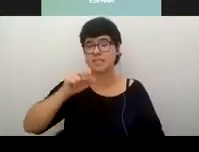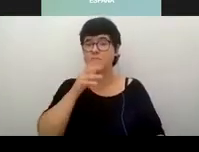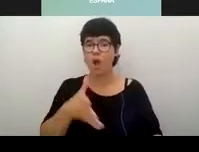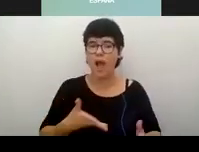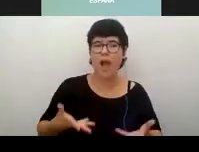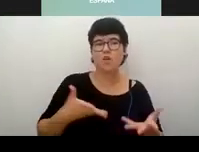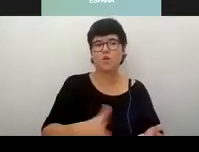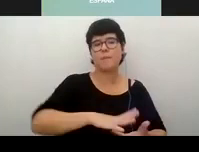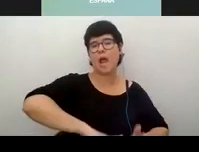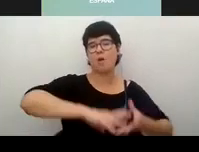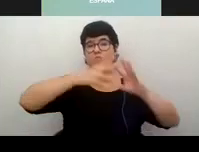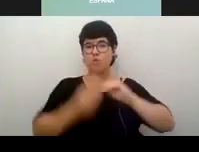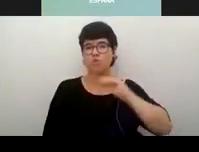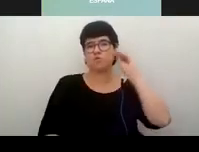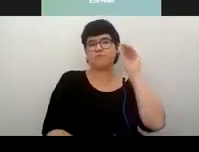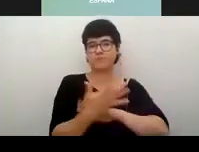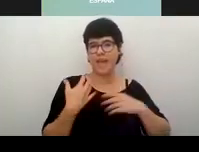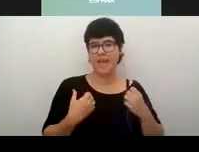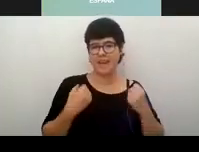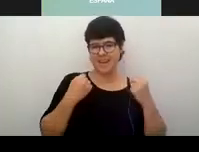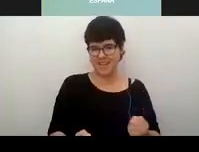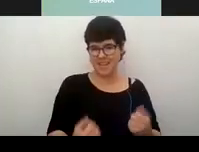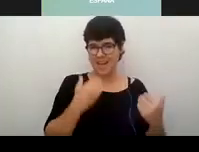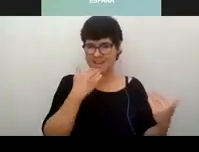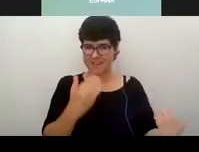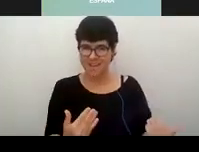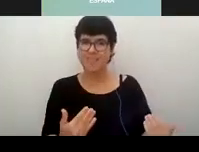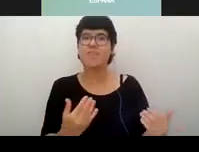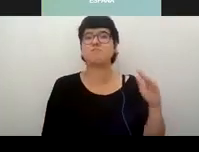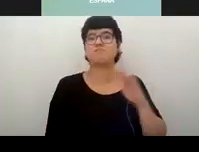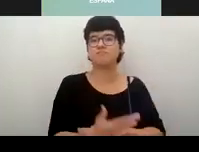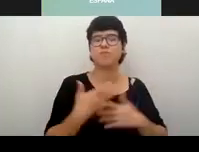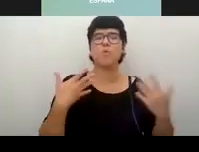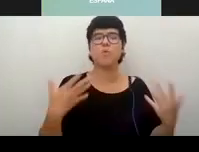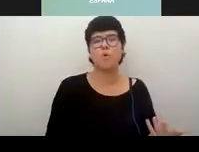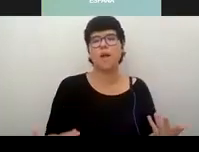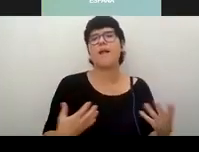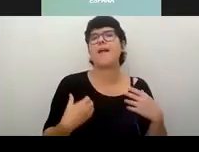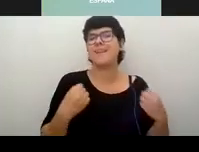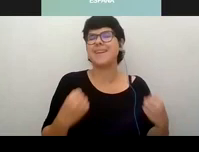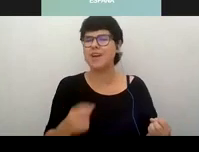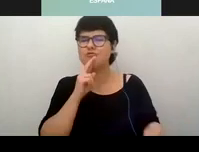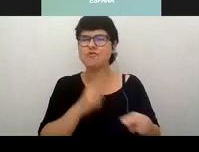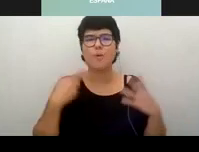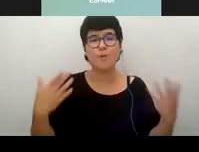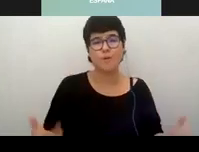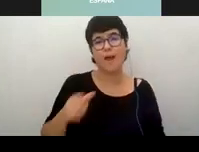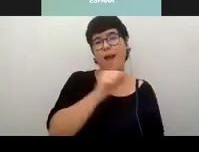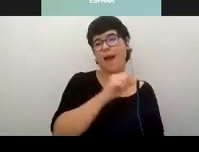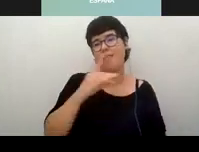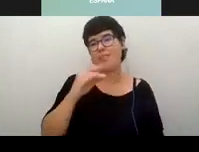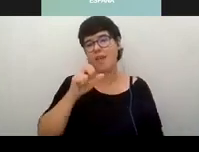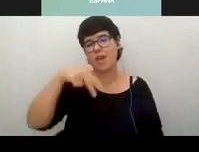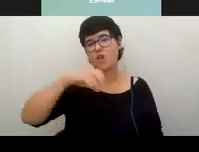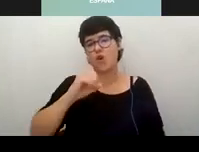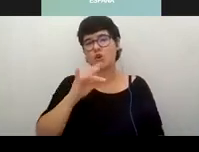músculo produzca energía en forma de adenosina trifosfato. Por lo tanto, resulta muy interesante disponer de carnitina y reponer